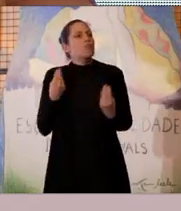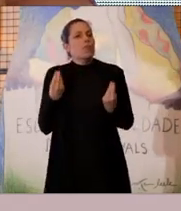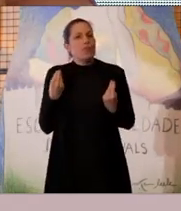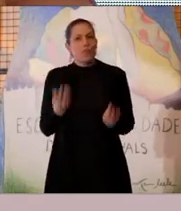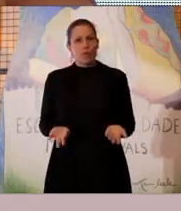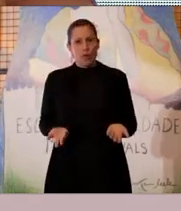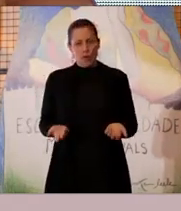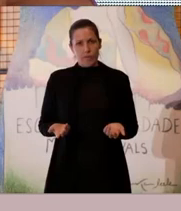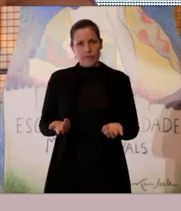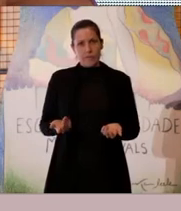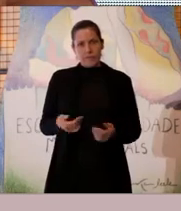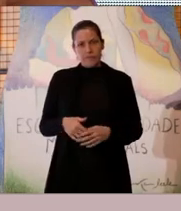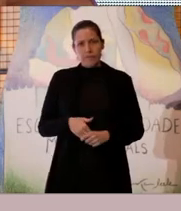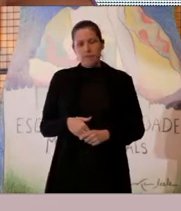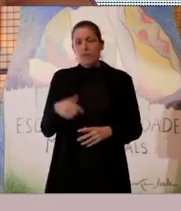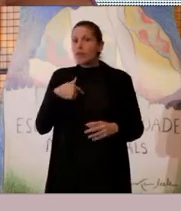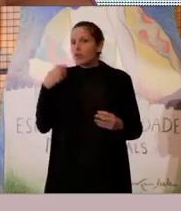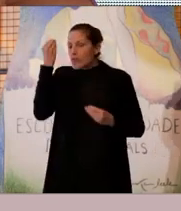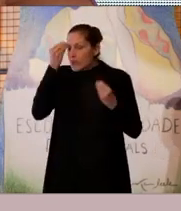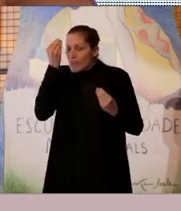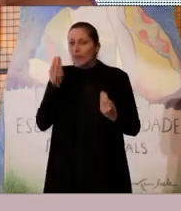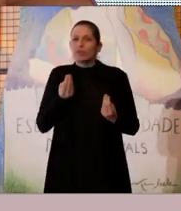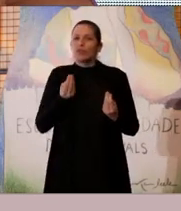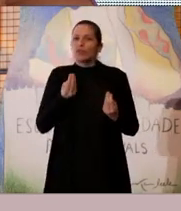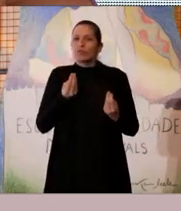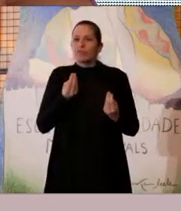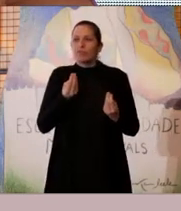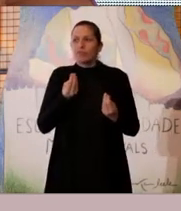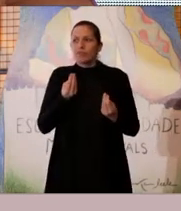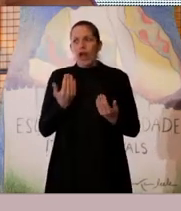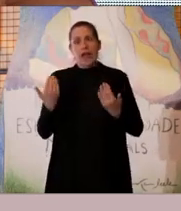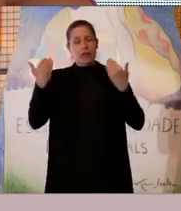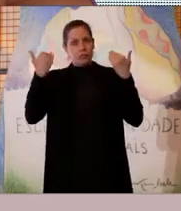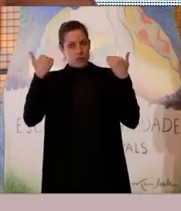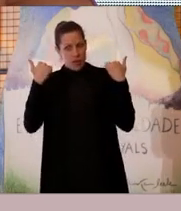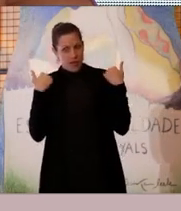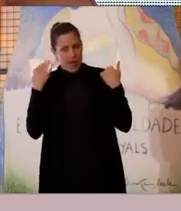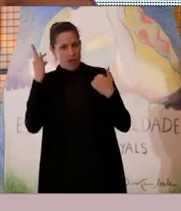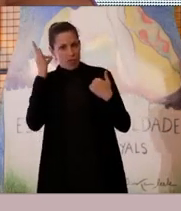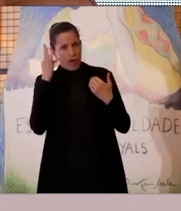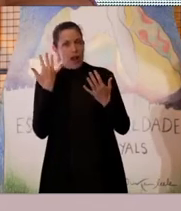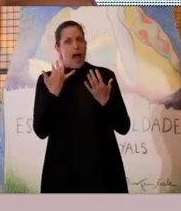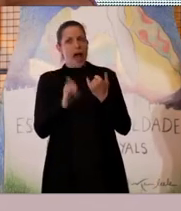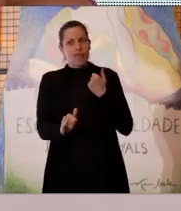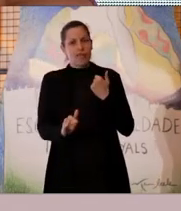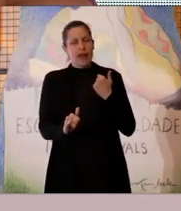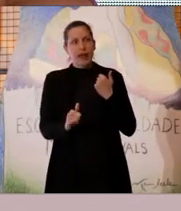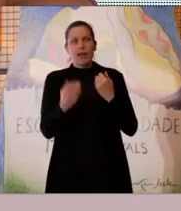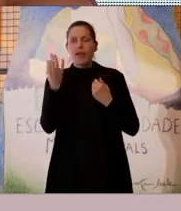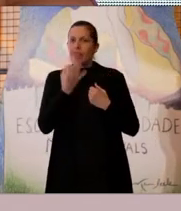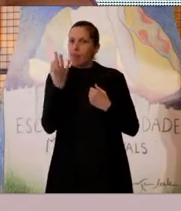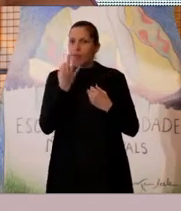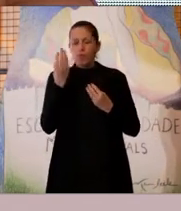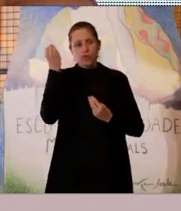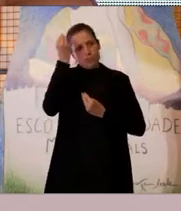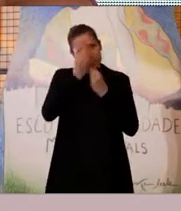creo que cada vez que lo primero que nos venga a la cabeza sea responsabilizar a las mujeres de algo y que darle una hay que darle una vuelta siempre hay que